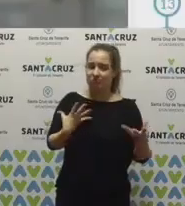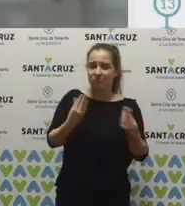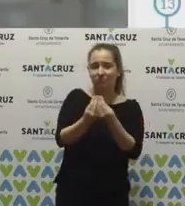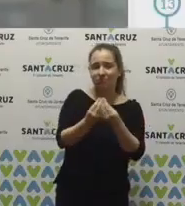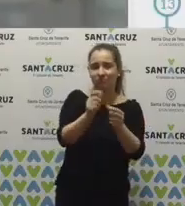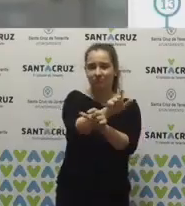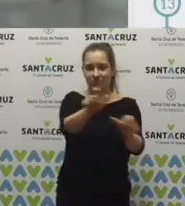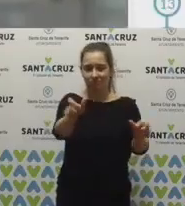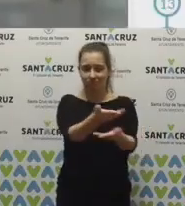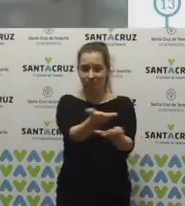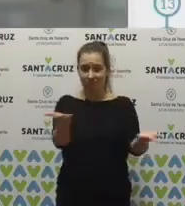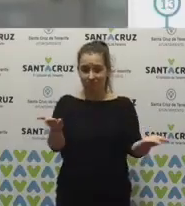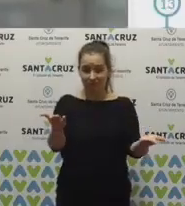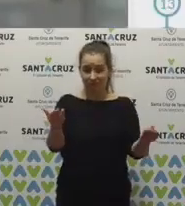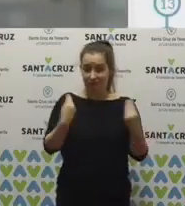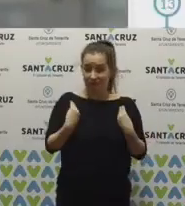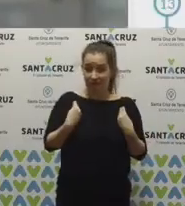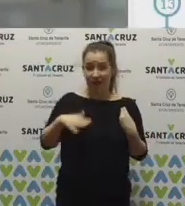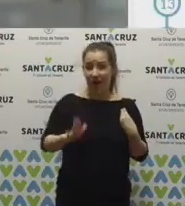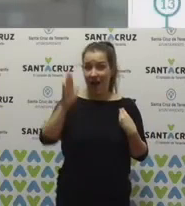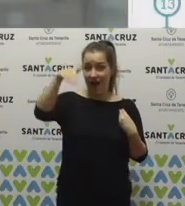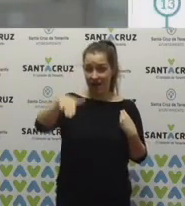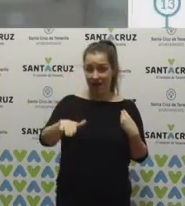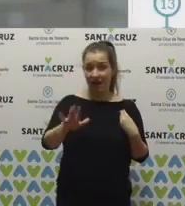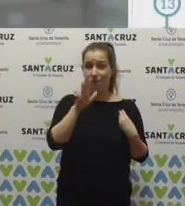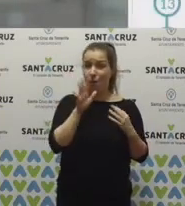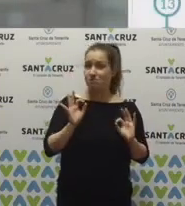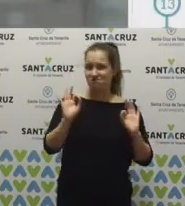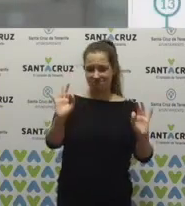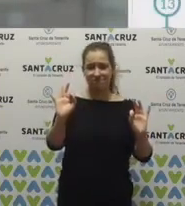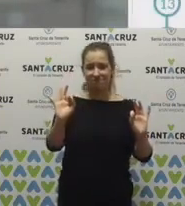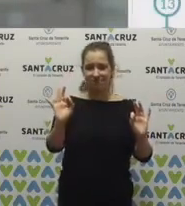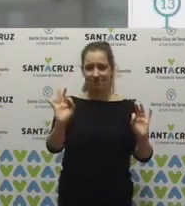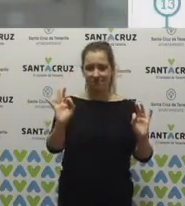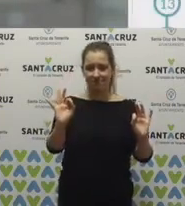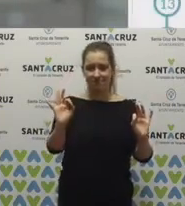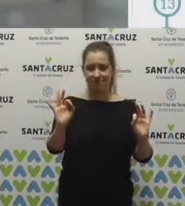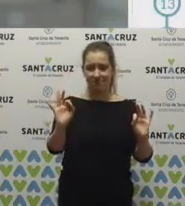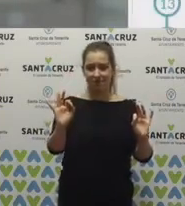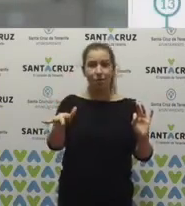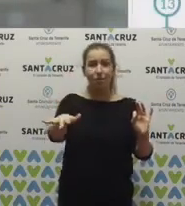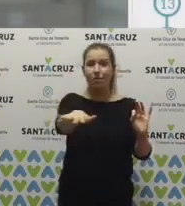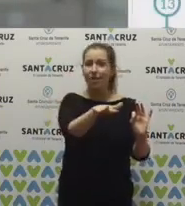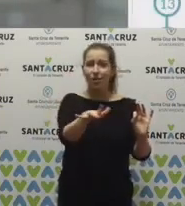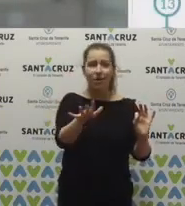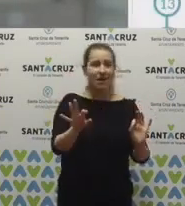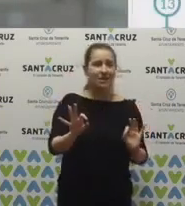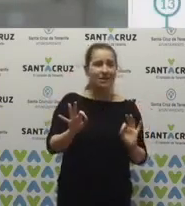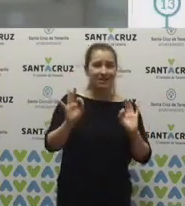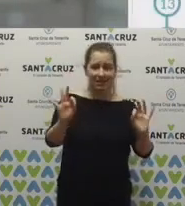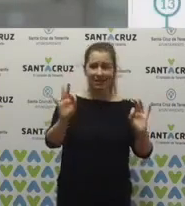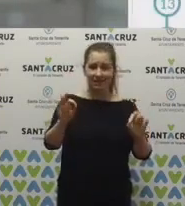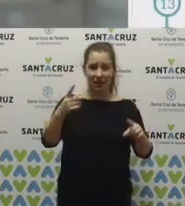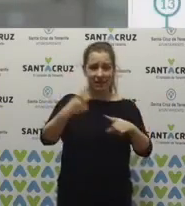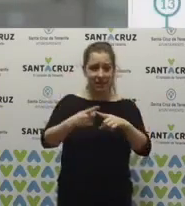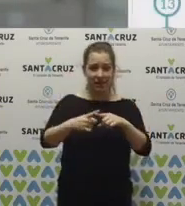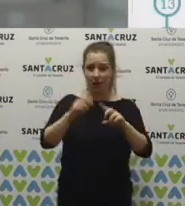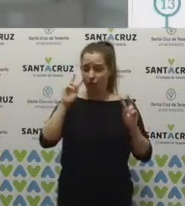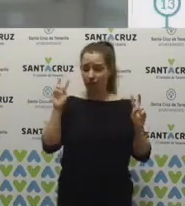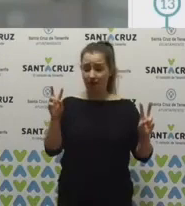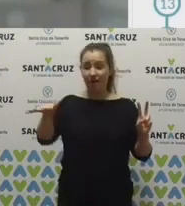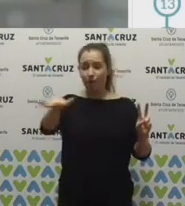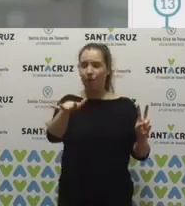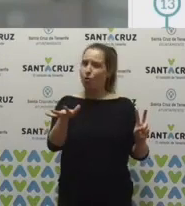distrito singular en el perdón y vecinas de un distrito singular en el conjunto del municipio como es ganado